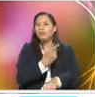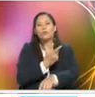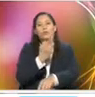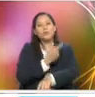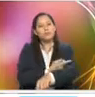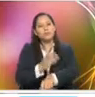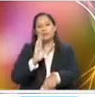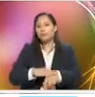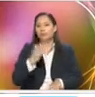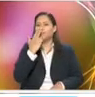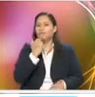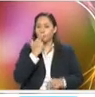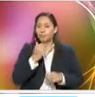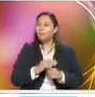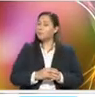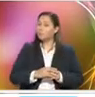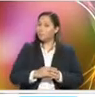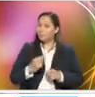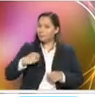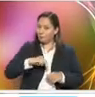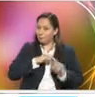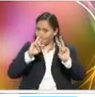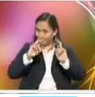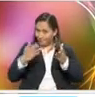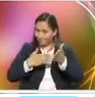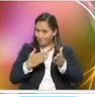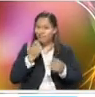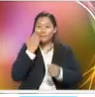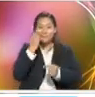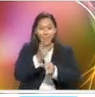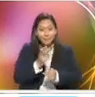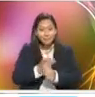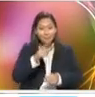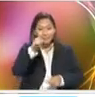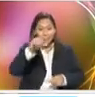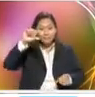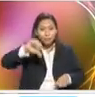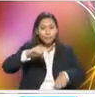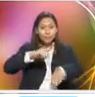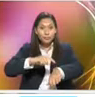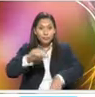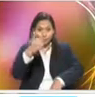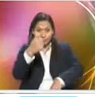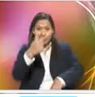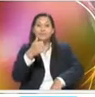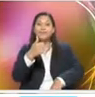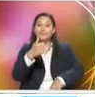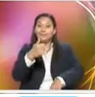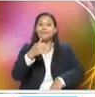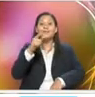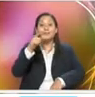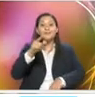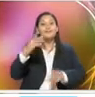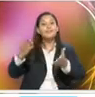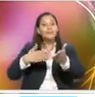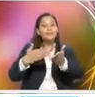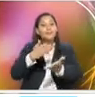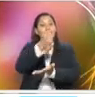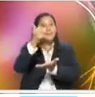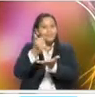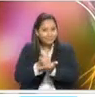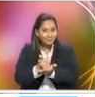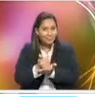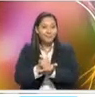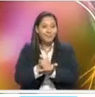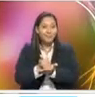dulce. Y nosotros hablando de cocina, Ajá. quiero invitarlos hoy a las ¿Dónde 11 vamos? horas. Vamos a ir a Cocina